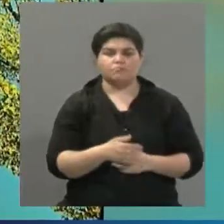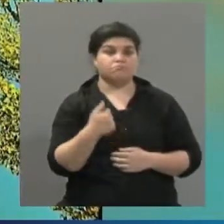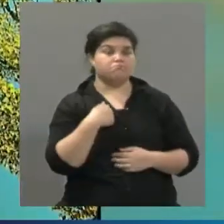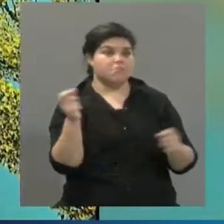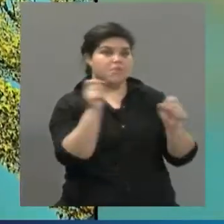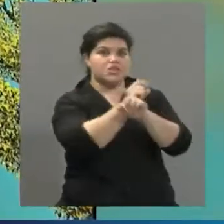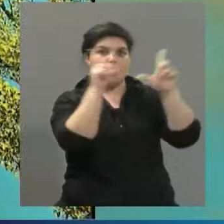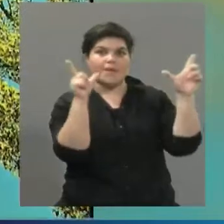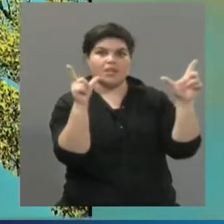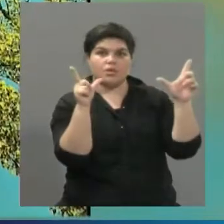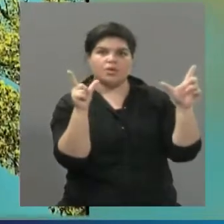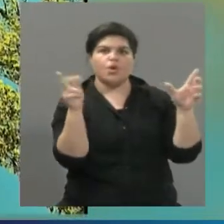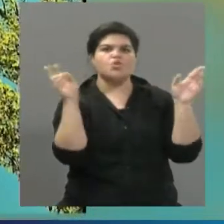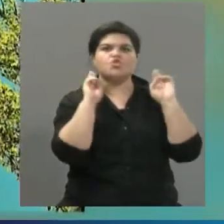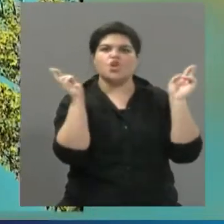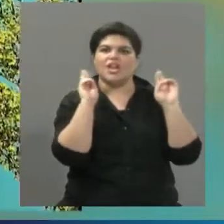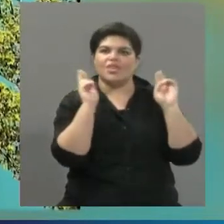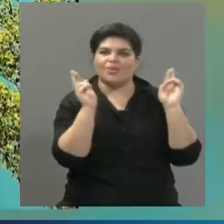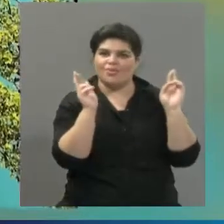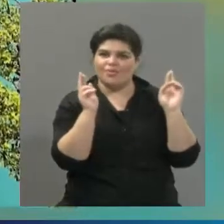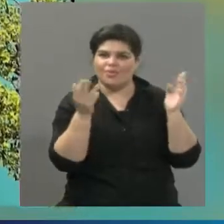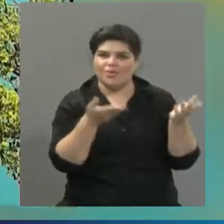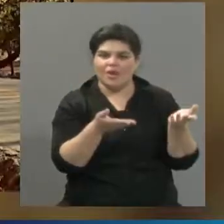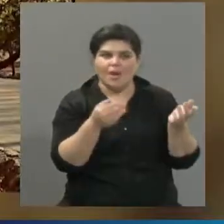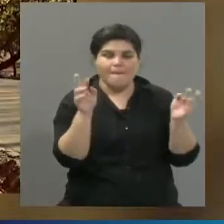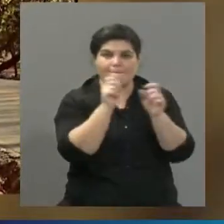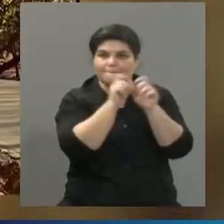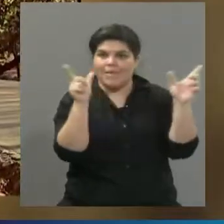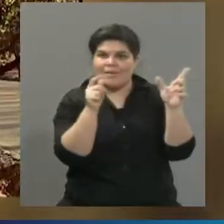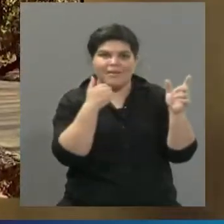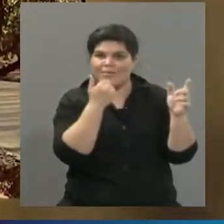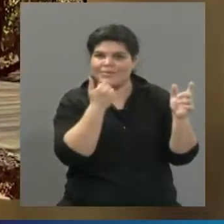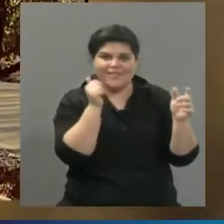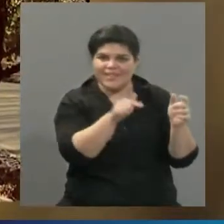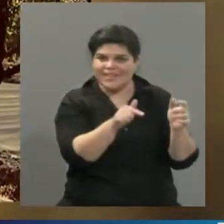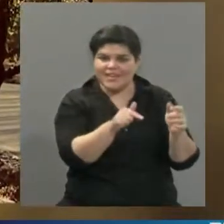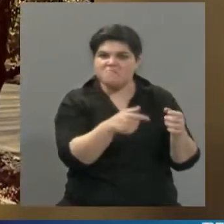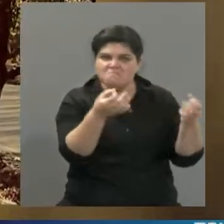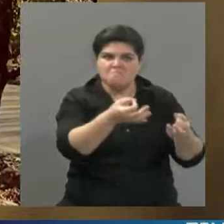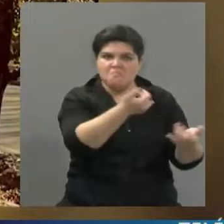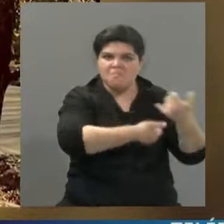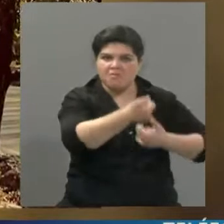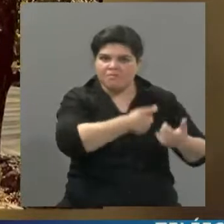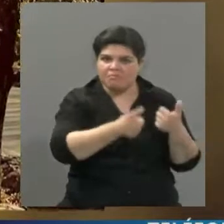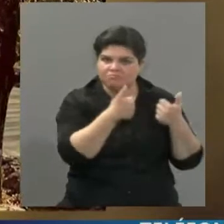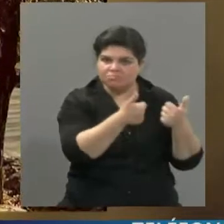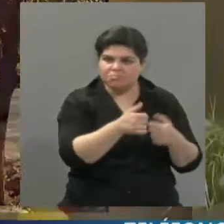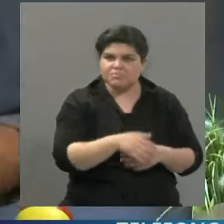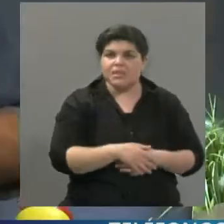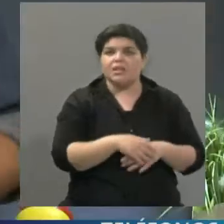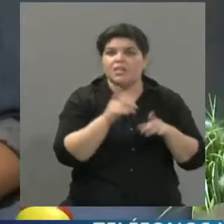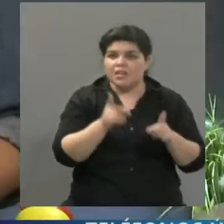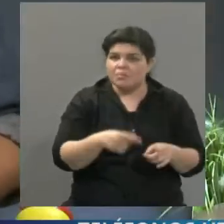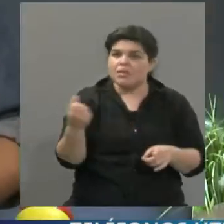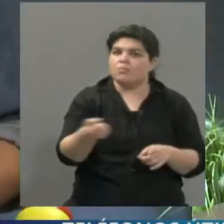Esta comparación de estaciones. ¿No? También está bueno esto. Y poner también el tema del cuidado de los